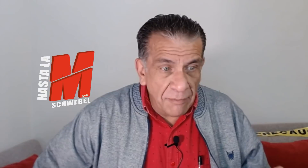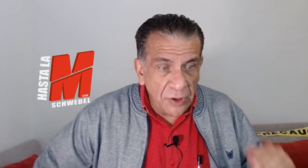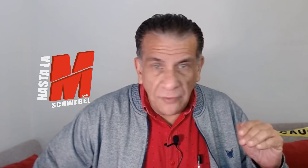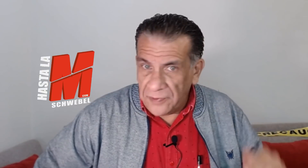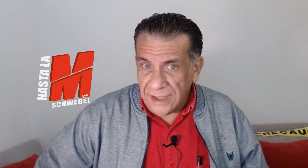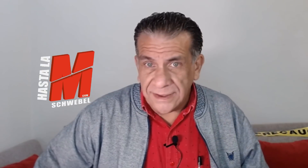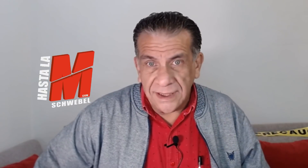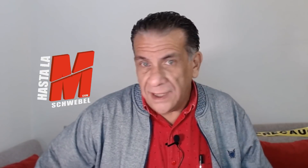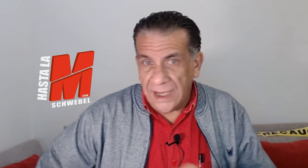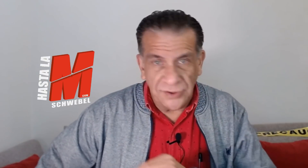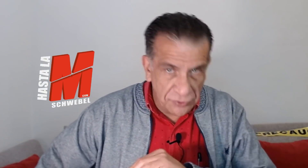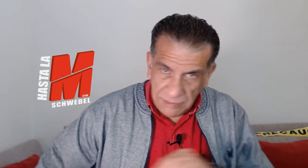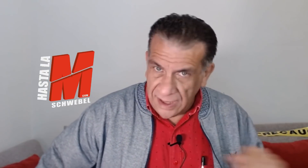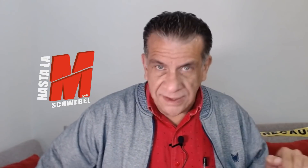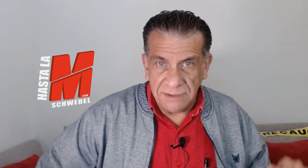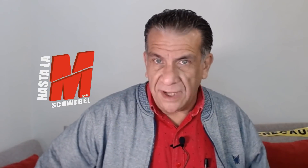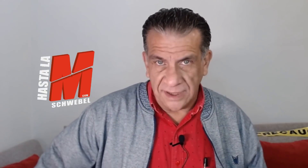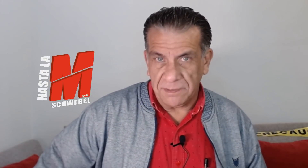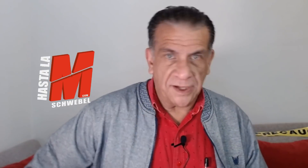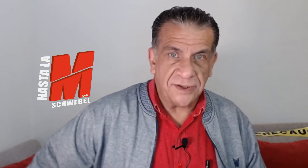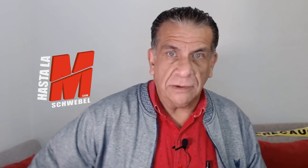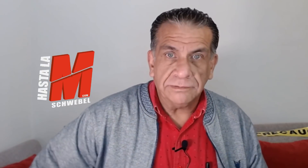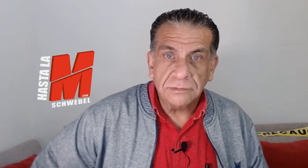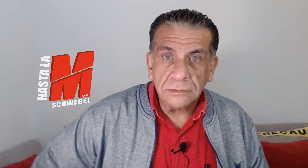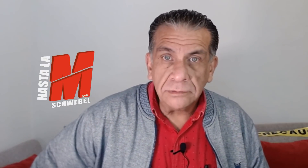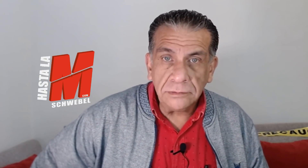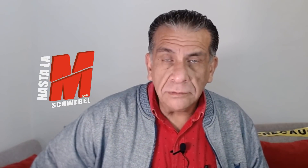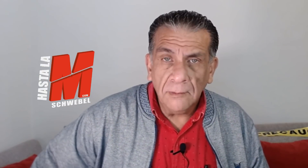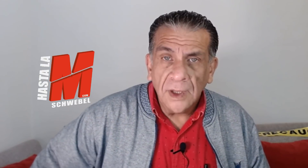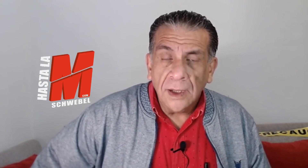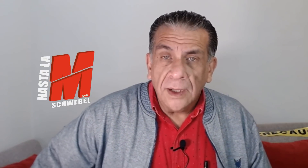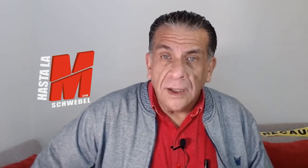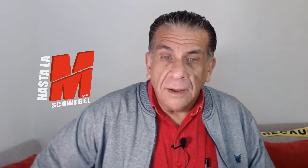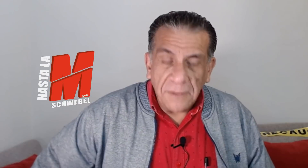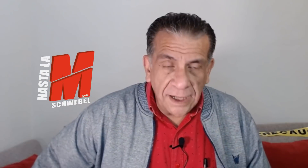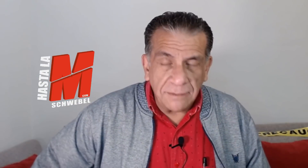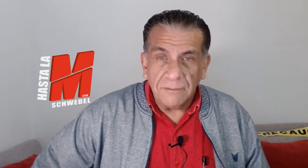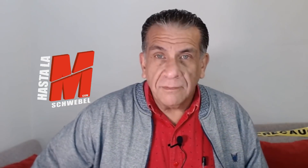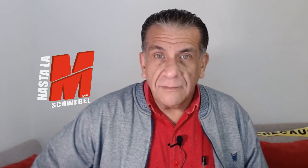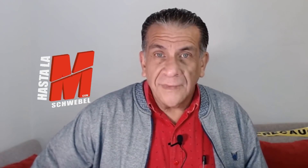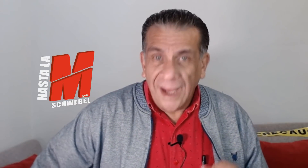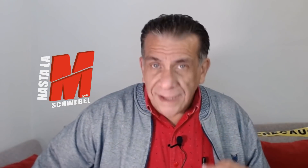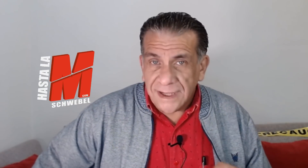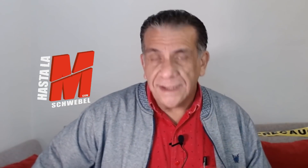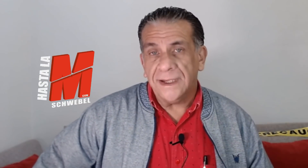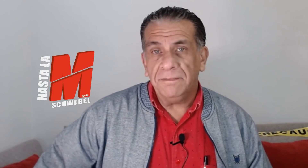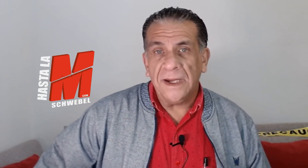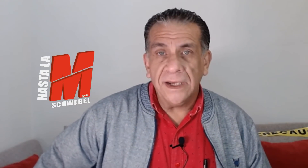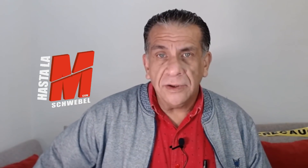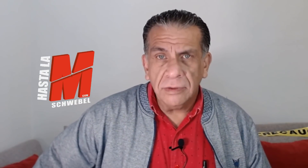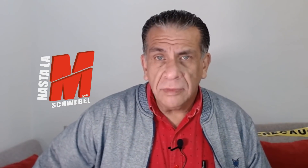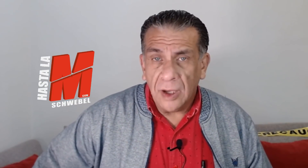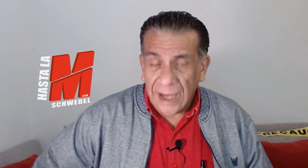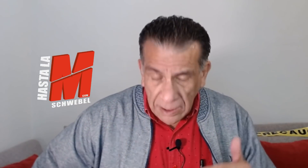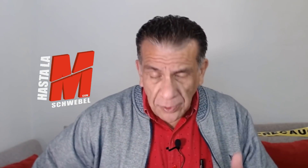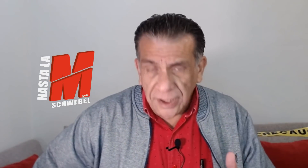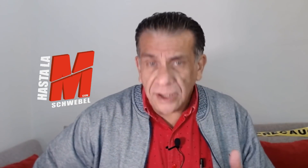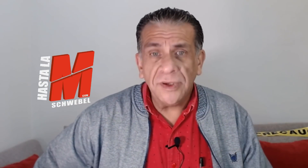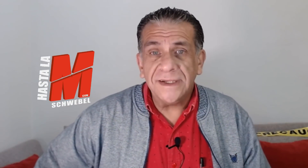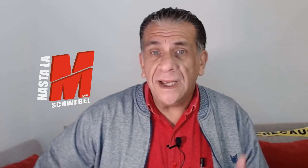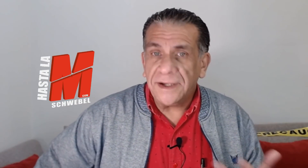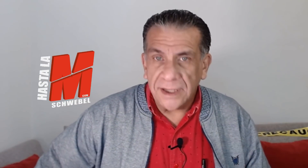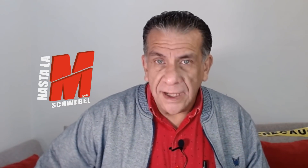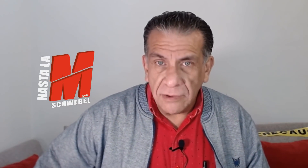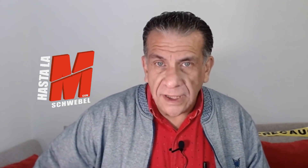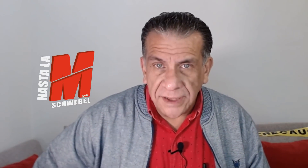amlo fest en su máxima expresión miren ese es el peligro el poder